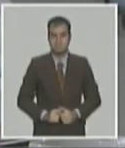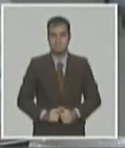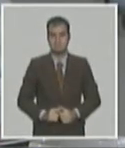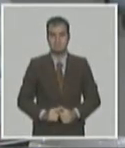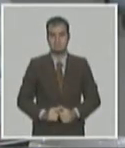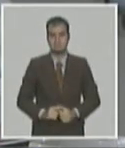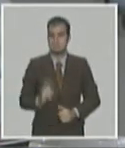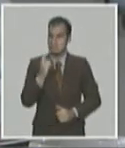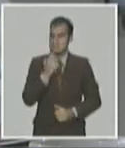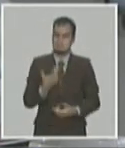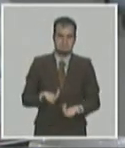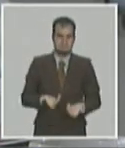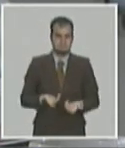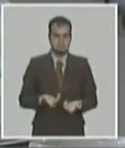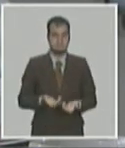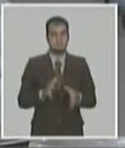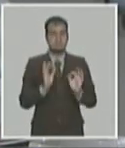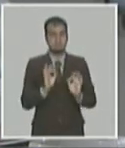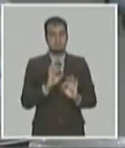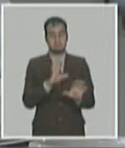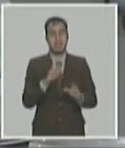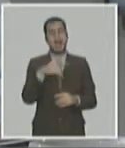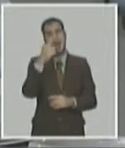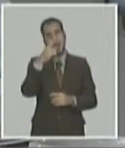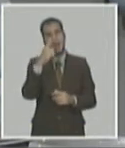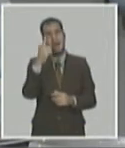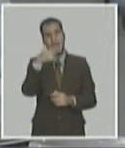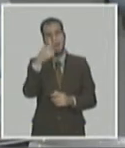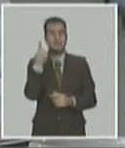me eligieron en abril del